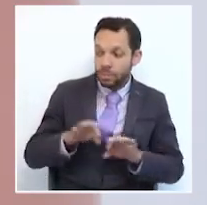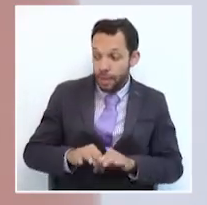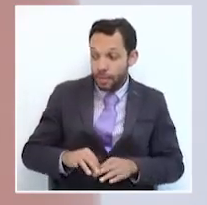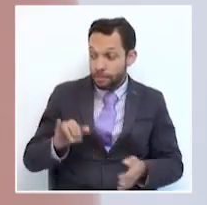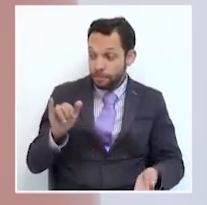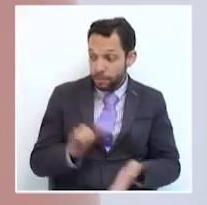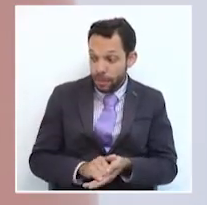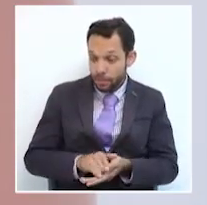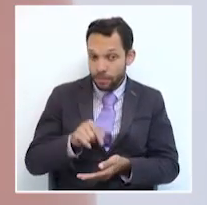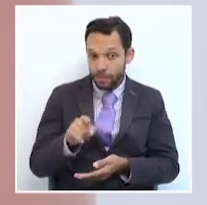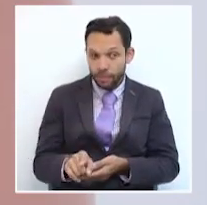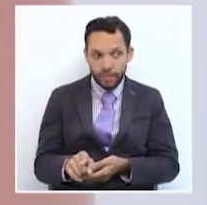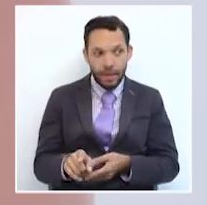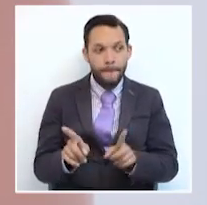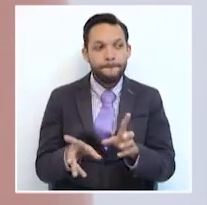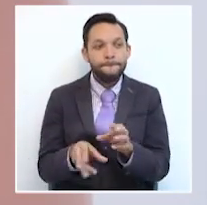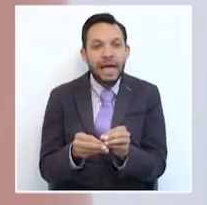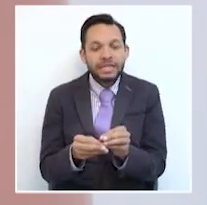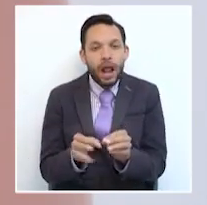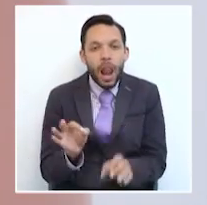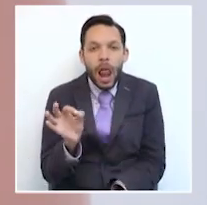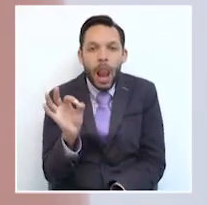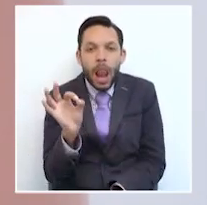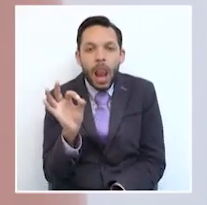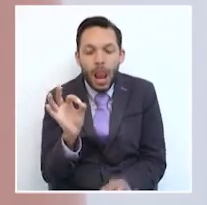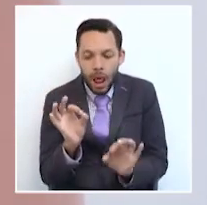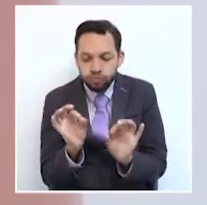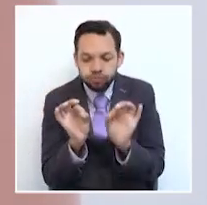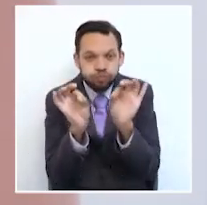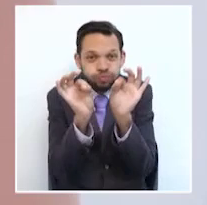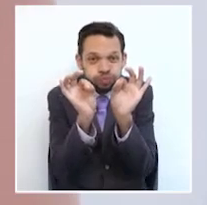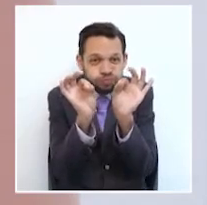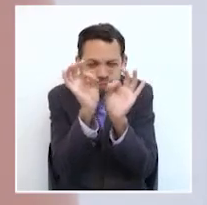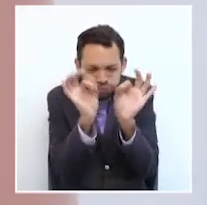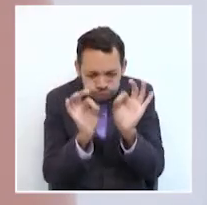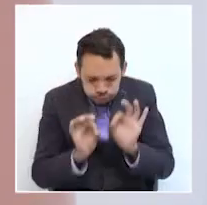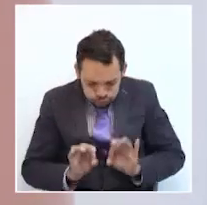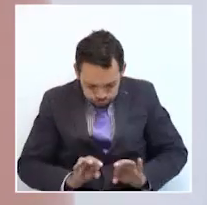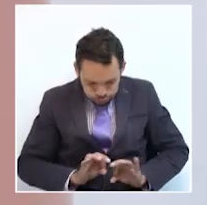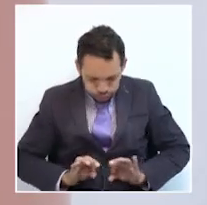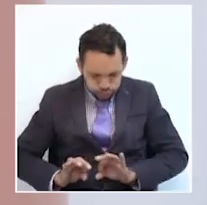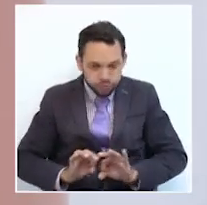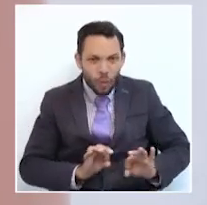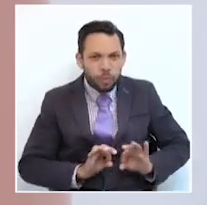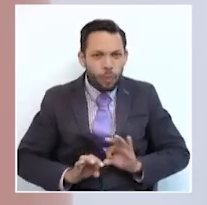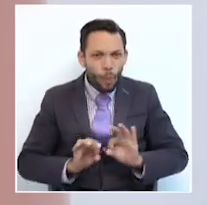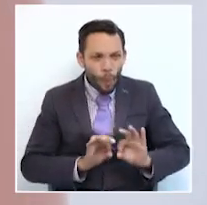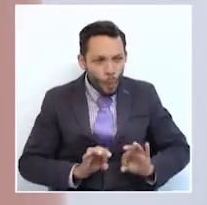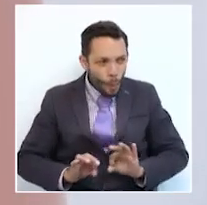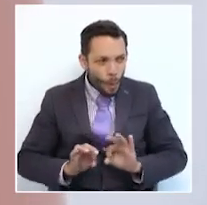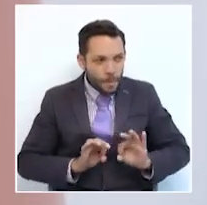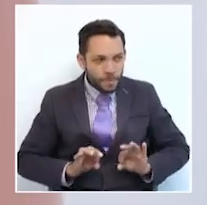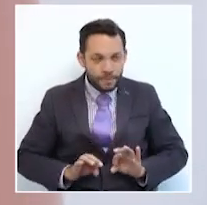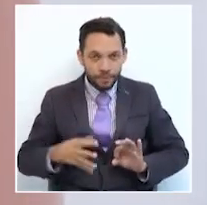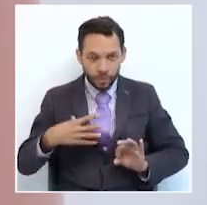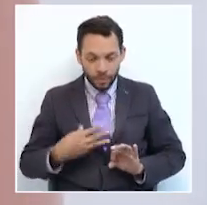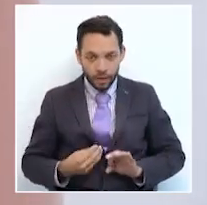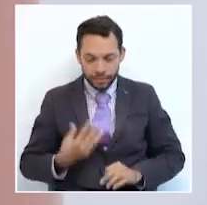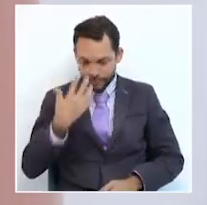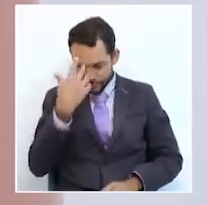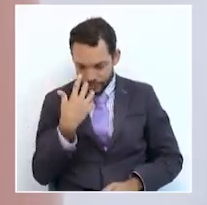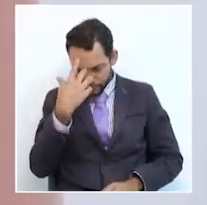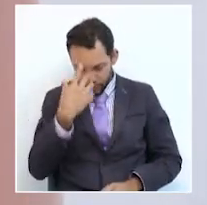que aquí hay unos ganglios que llama el mesenterio entonces si uno fuera a evaluar